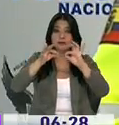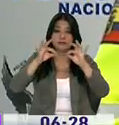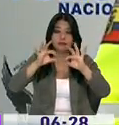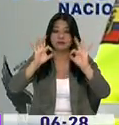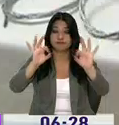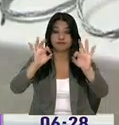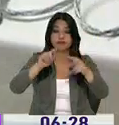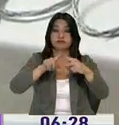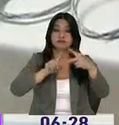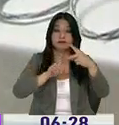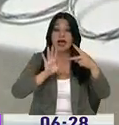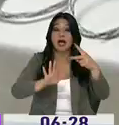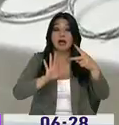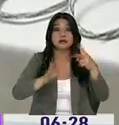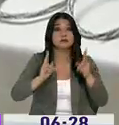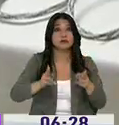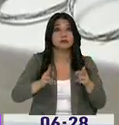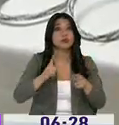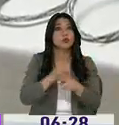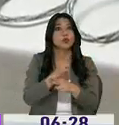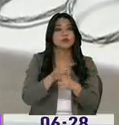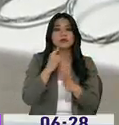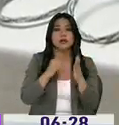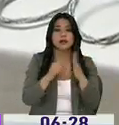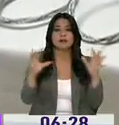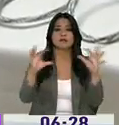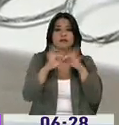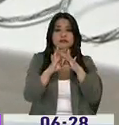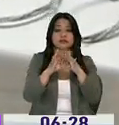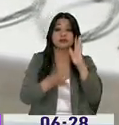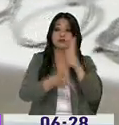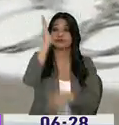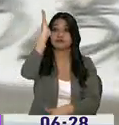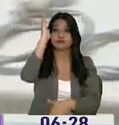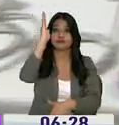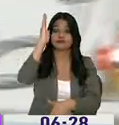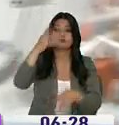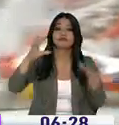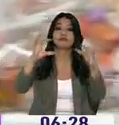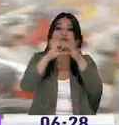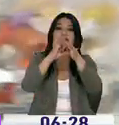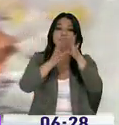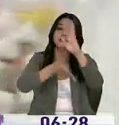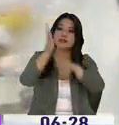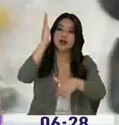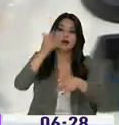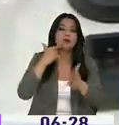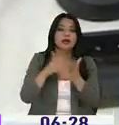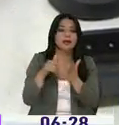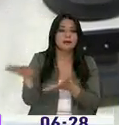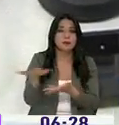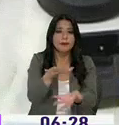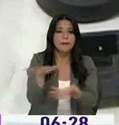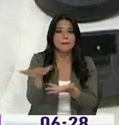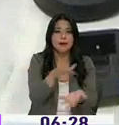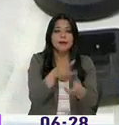que normalmente se utilizan a los contenedores ya cuando salen del puerto después de sus debidos chequeos. Entonces entendemos que